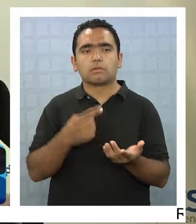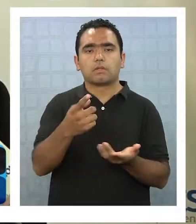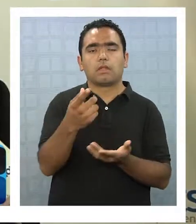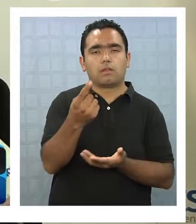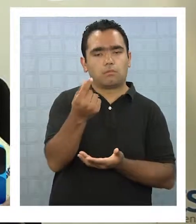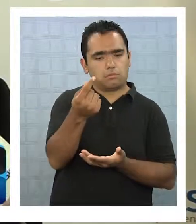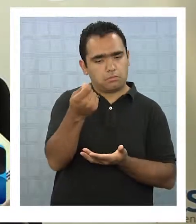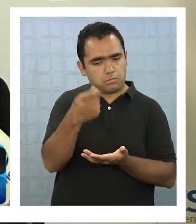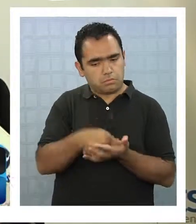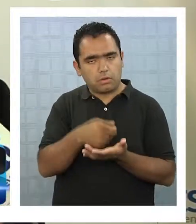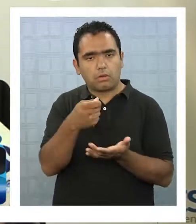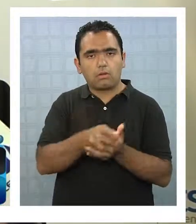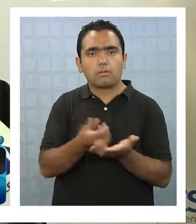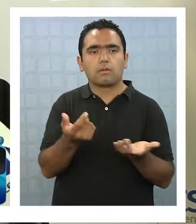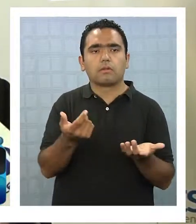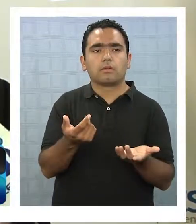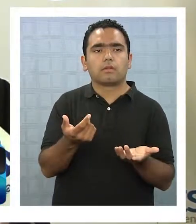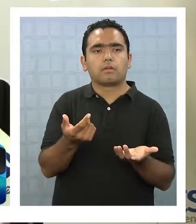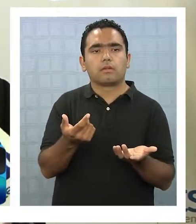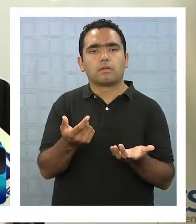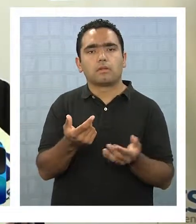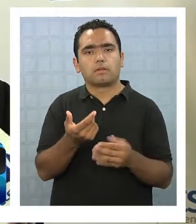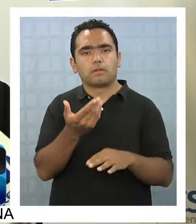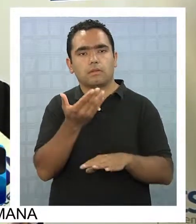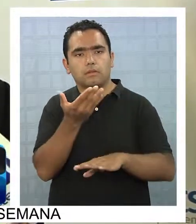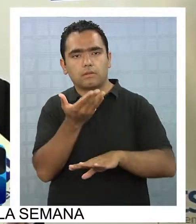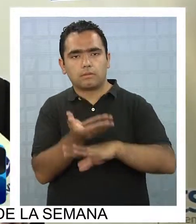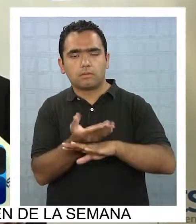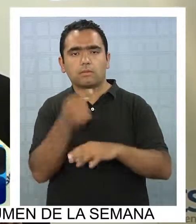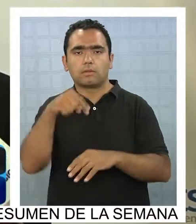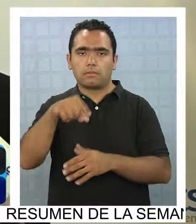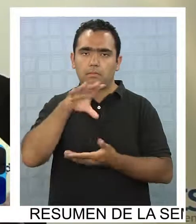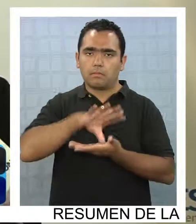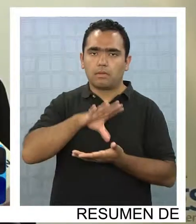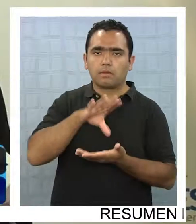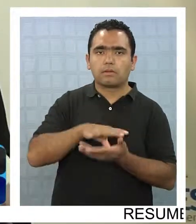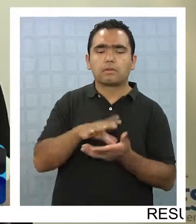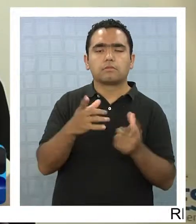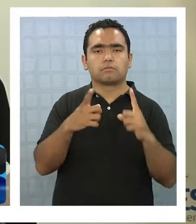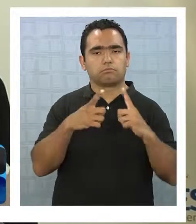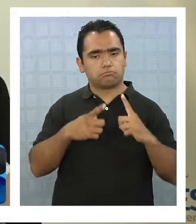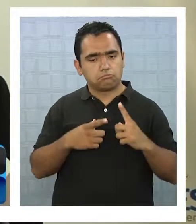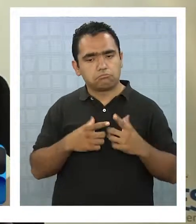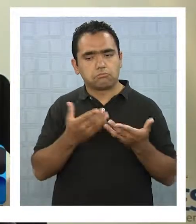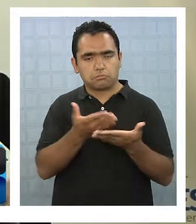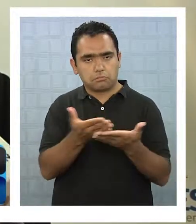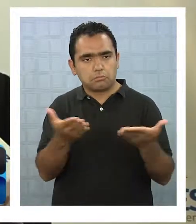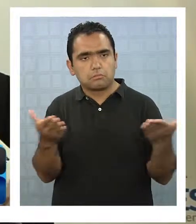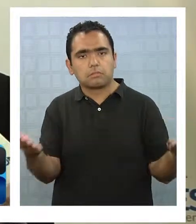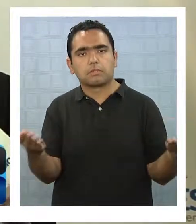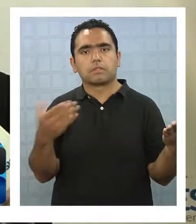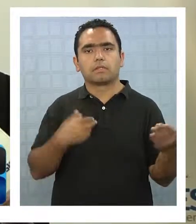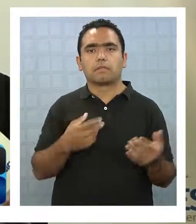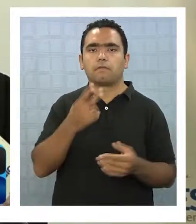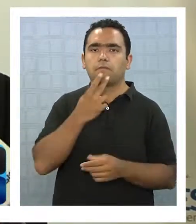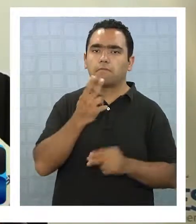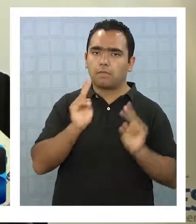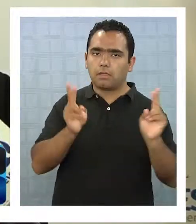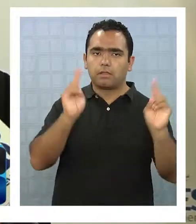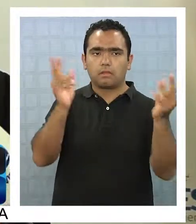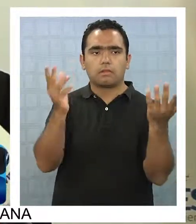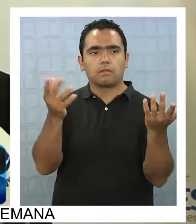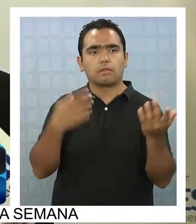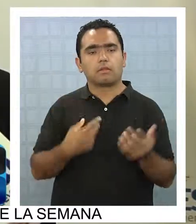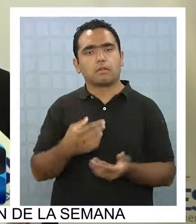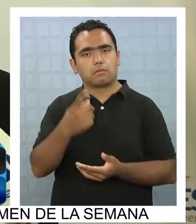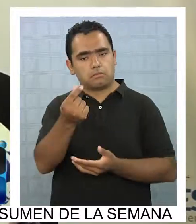cierta cantidad de dinero, le ofrecen que en nuestro país van a tener una mejor estadía y van a tener mejores perspectivas de vida, ¿cierto?